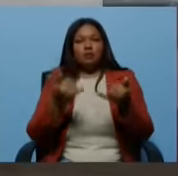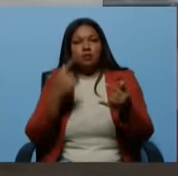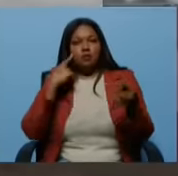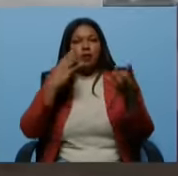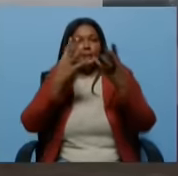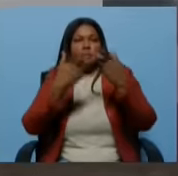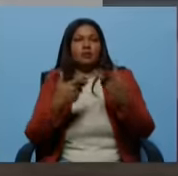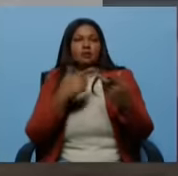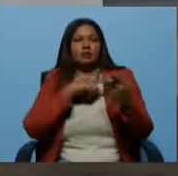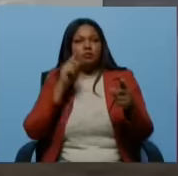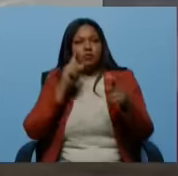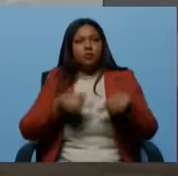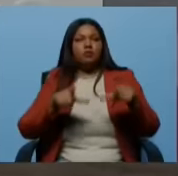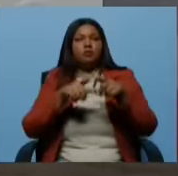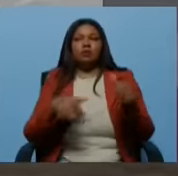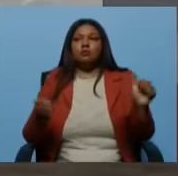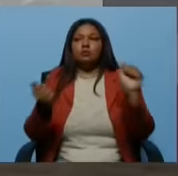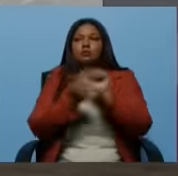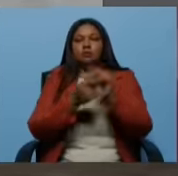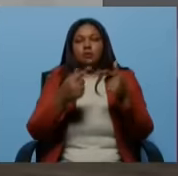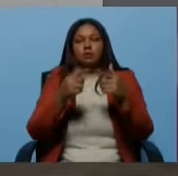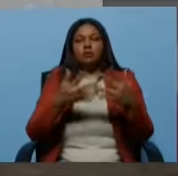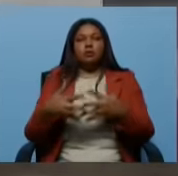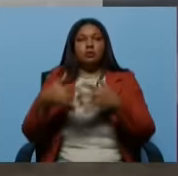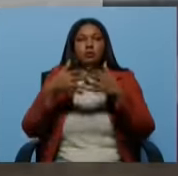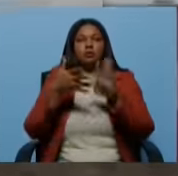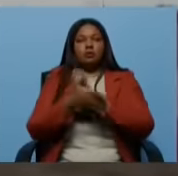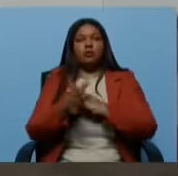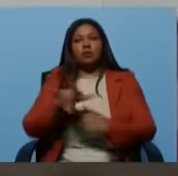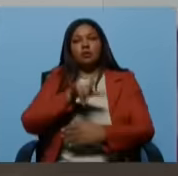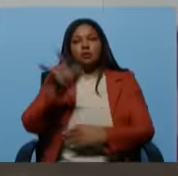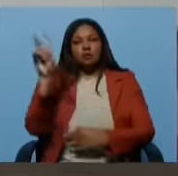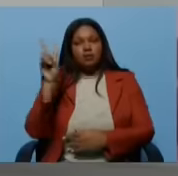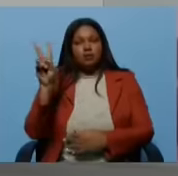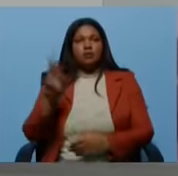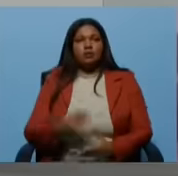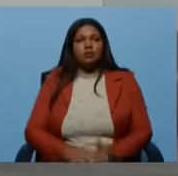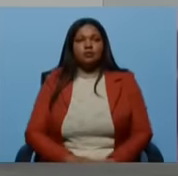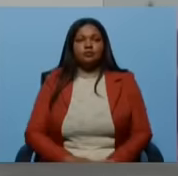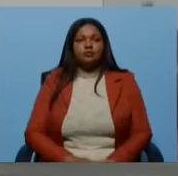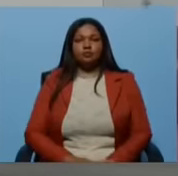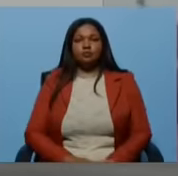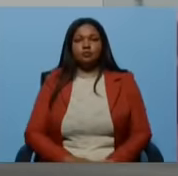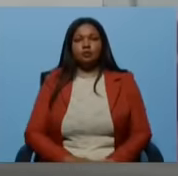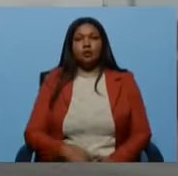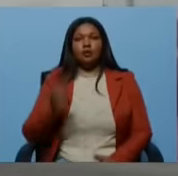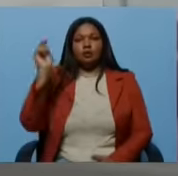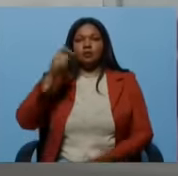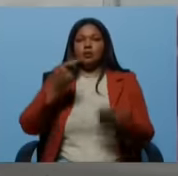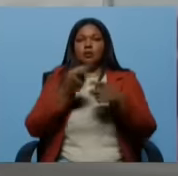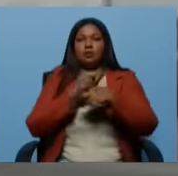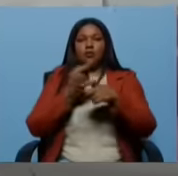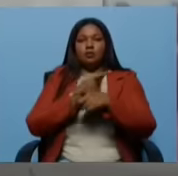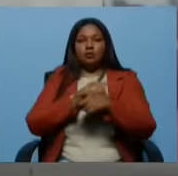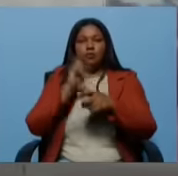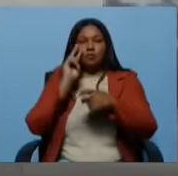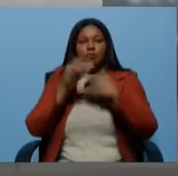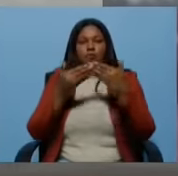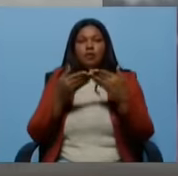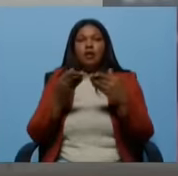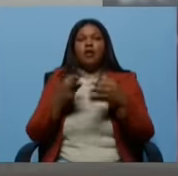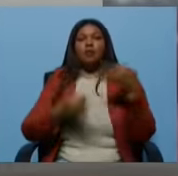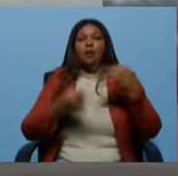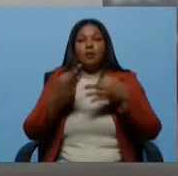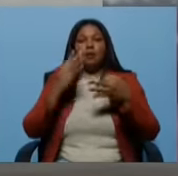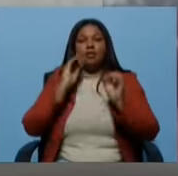expresa en el pedido de incautación de Estados Unidos sobre el avión venezolano. Ya para finales del mes de agosto trascendió a la empresa que el juez Villena